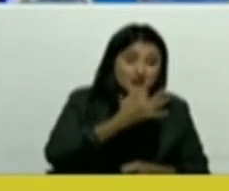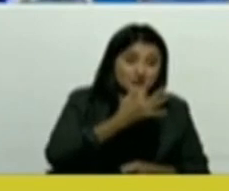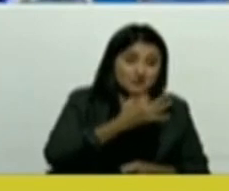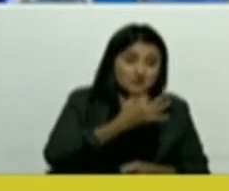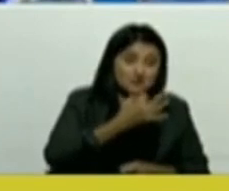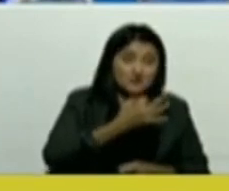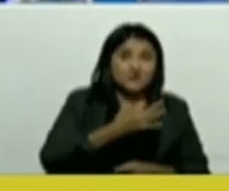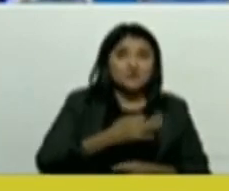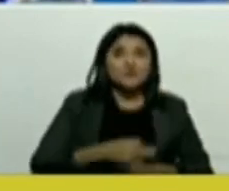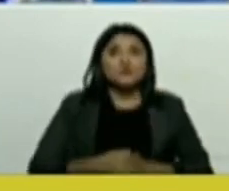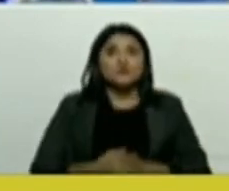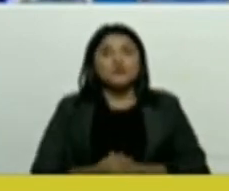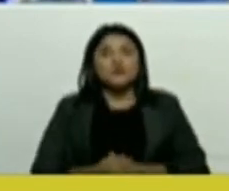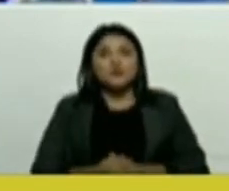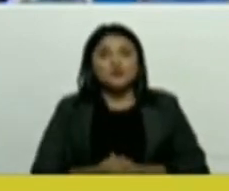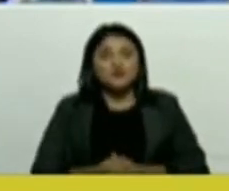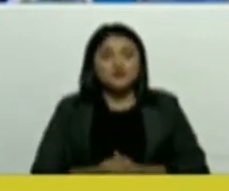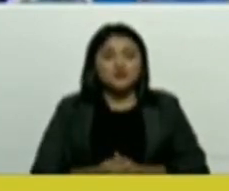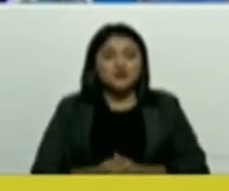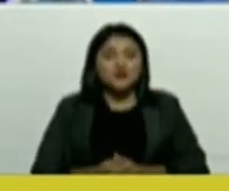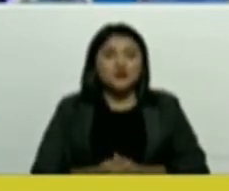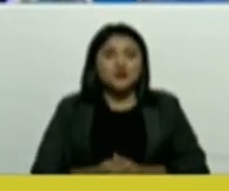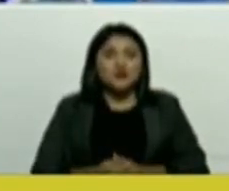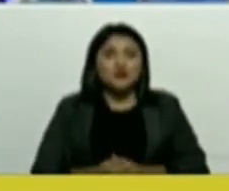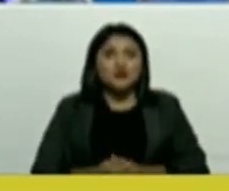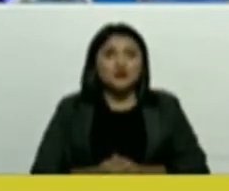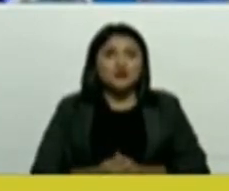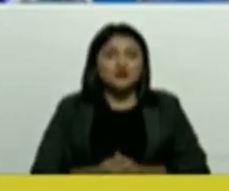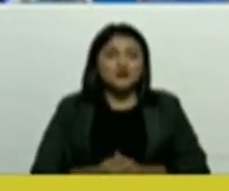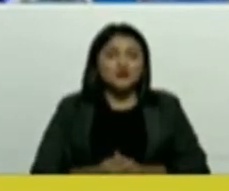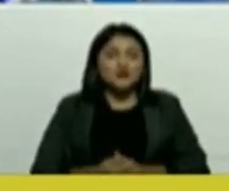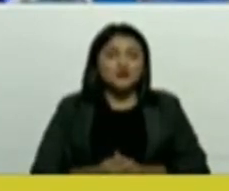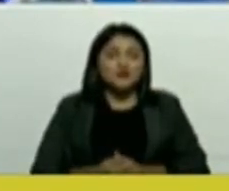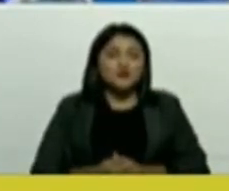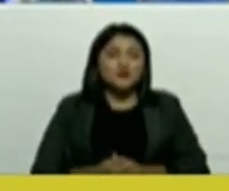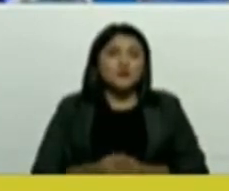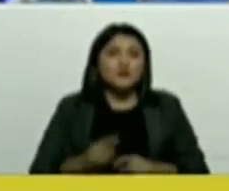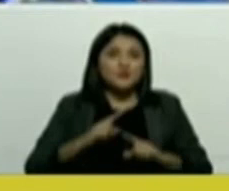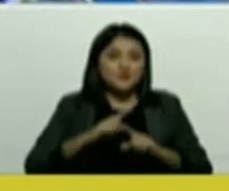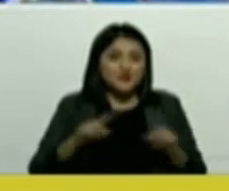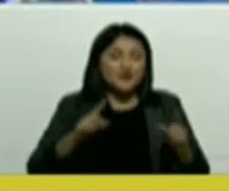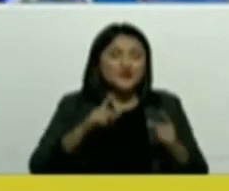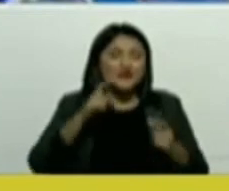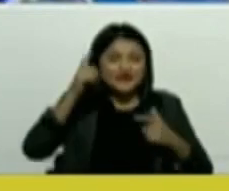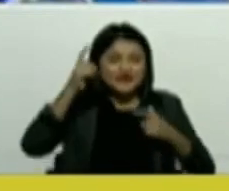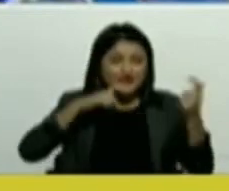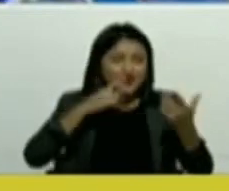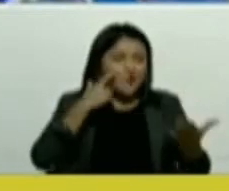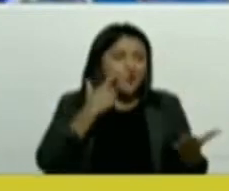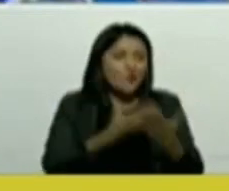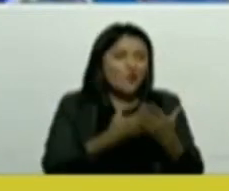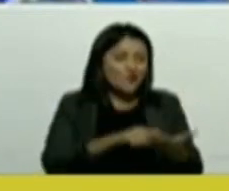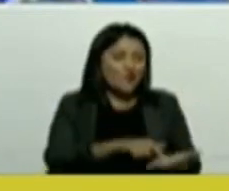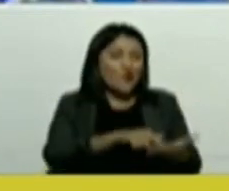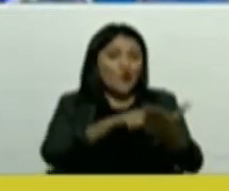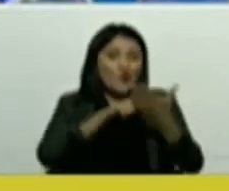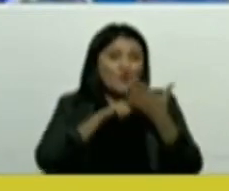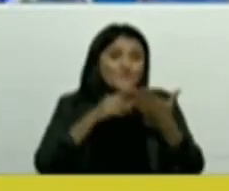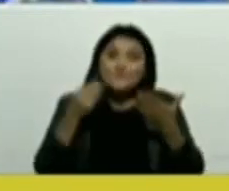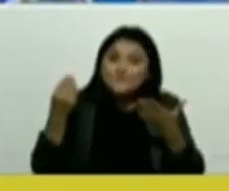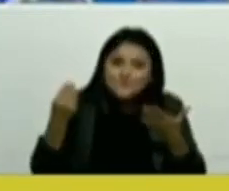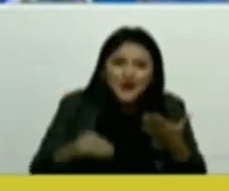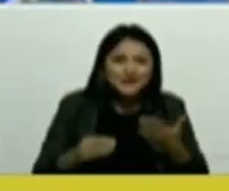And Chávez showed me even more pero than what Fidel said. Pero Chávez me demostró mucho más de lo que Fidel me había